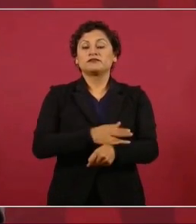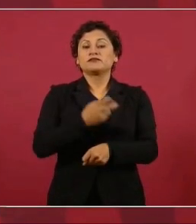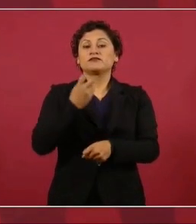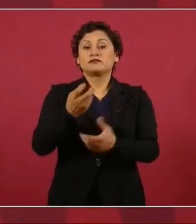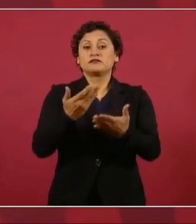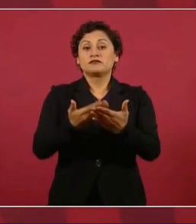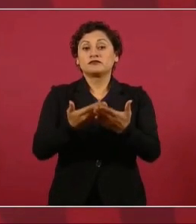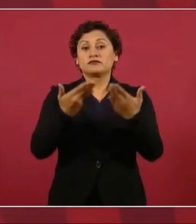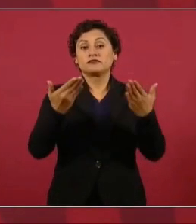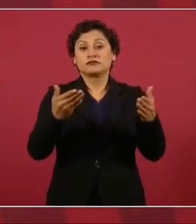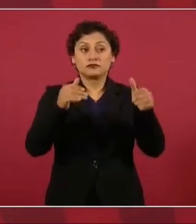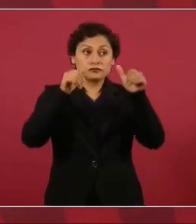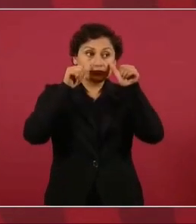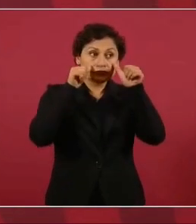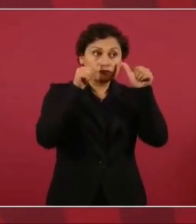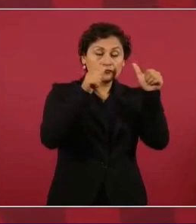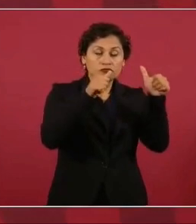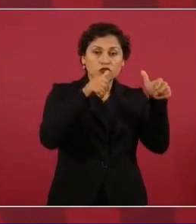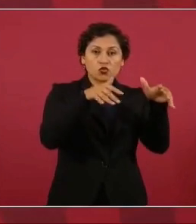empezaron